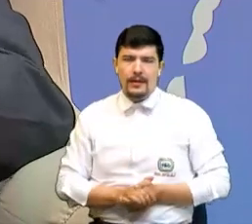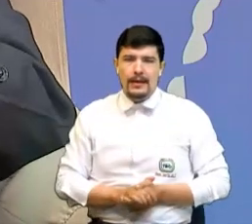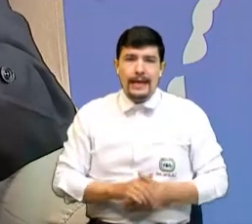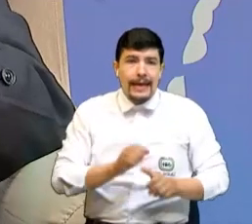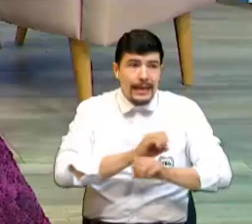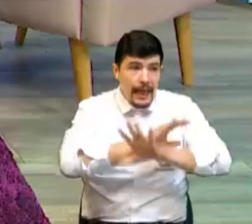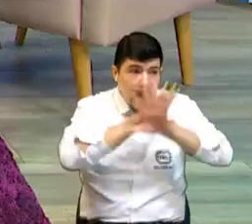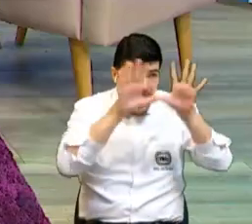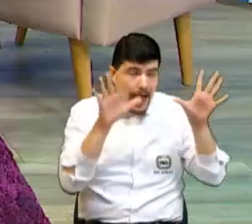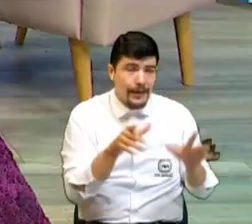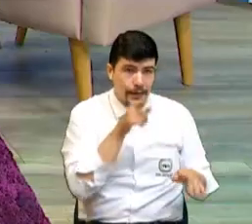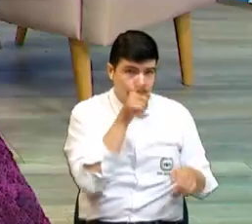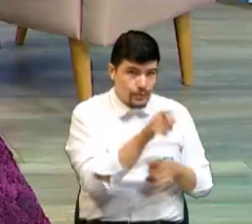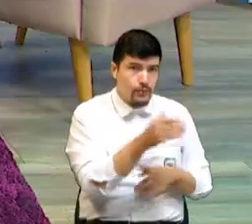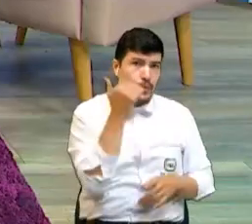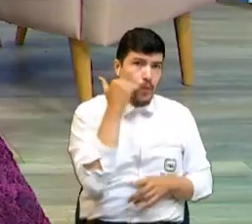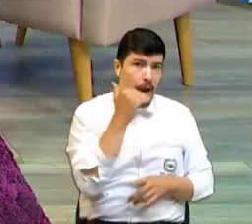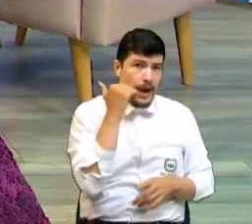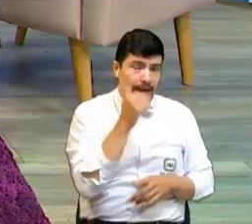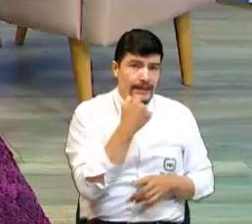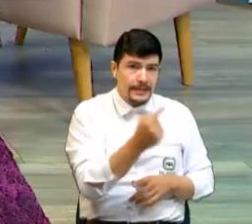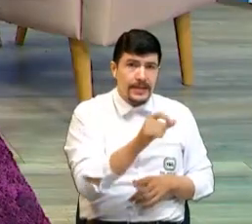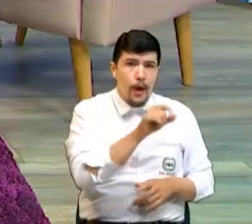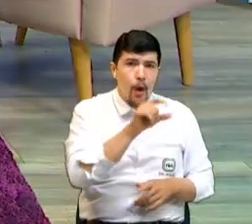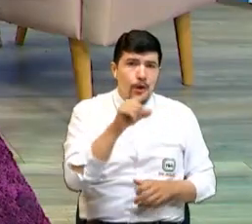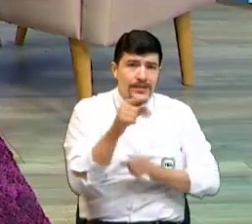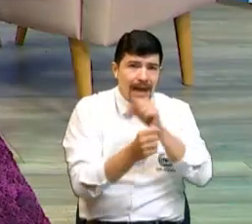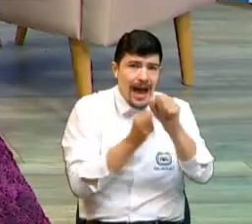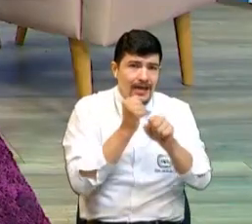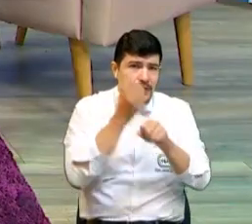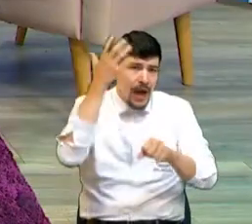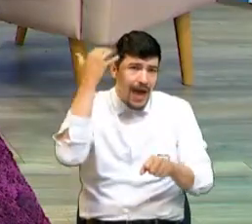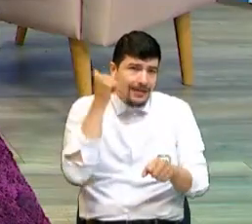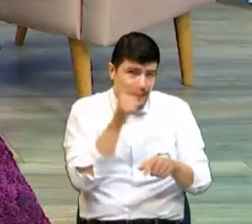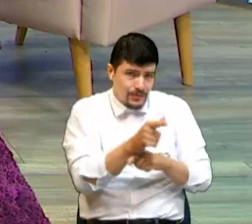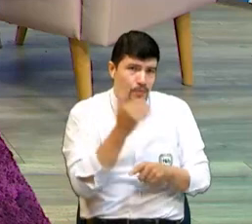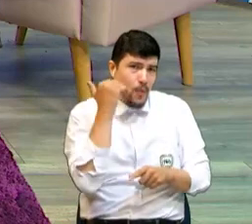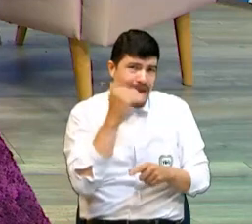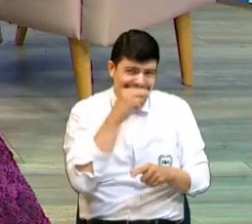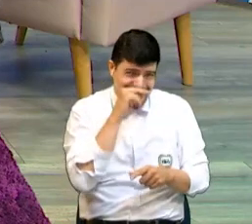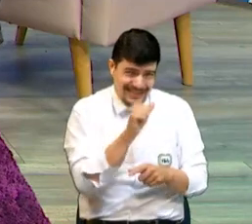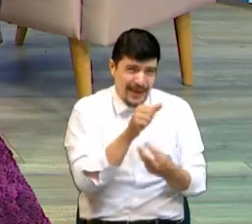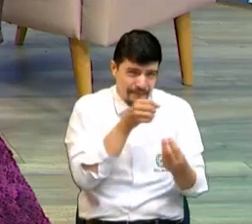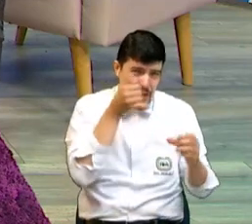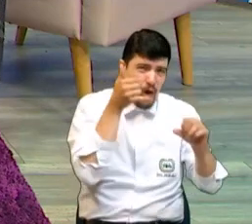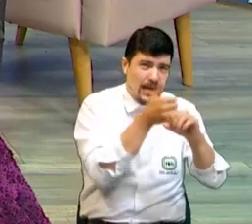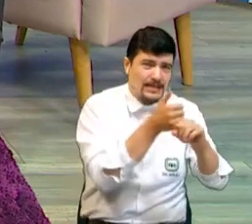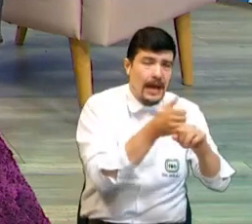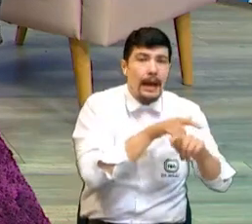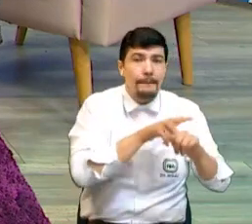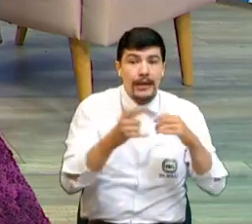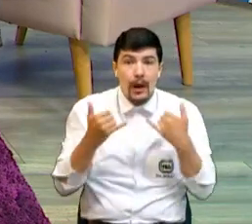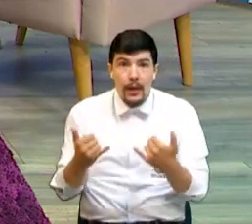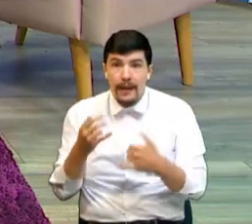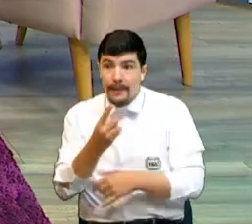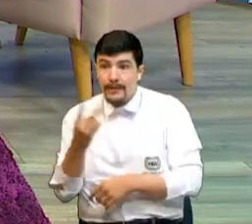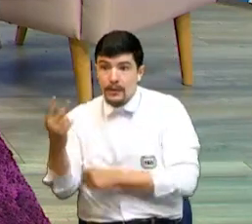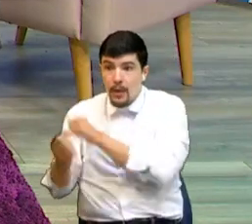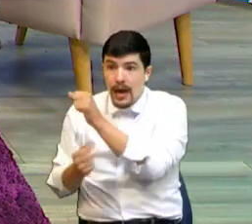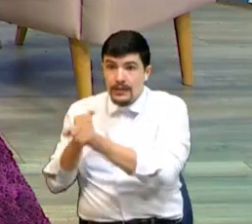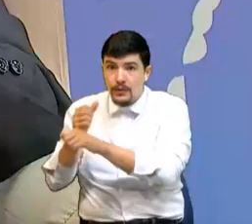que está la titularidad de la acción penal y la fiscalía está en la obligación, que eso es importante, de